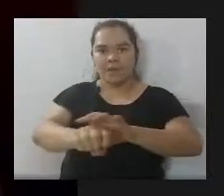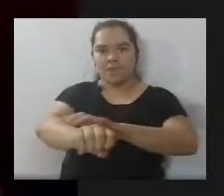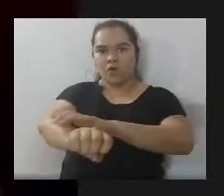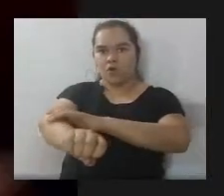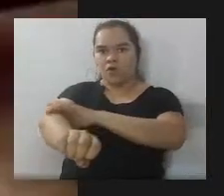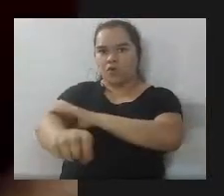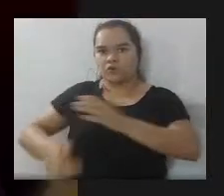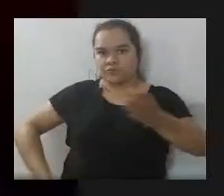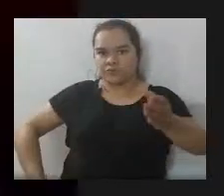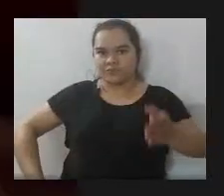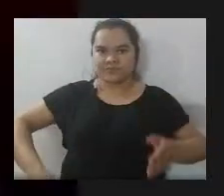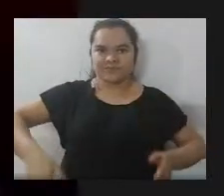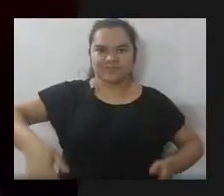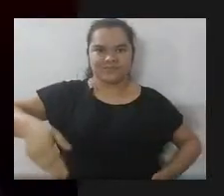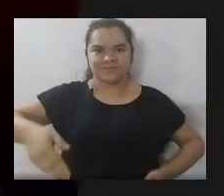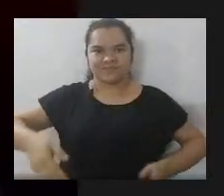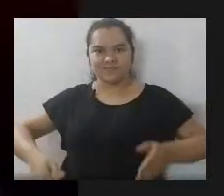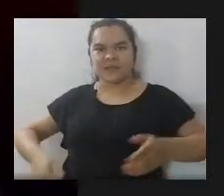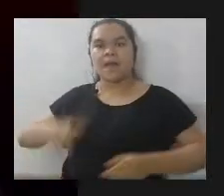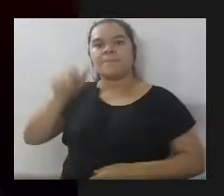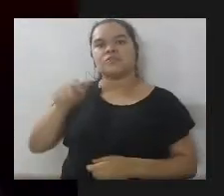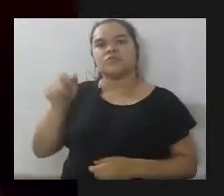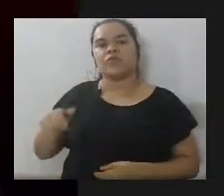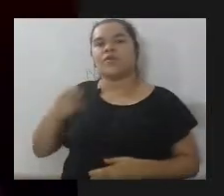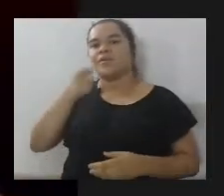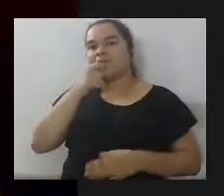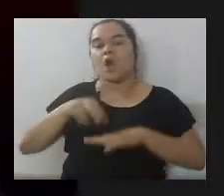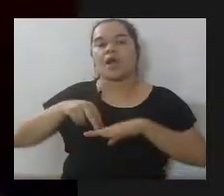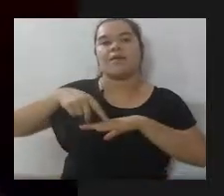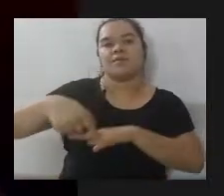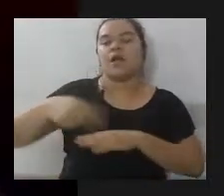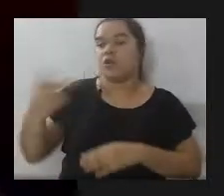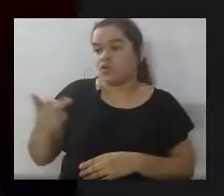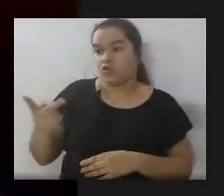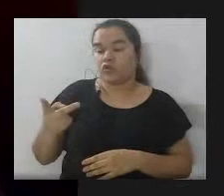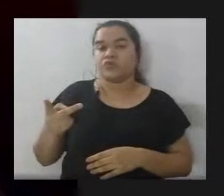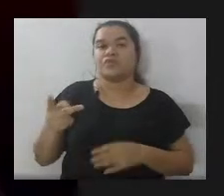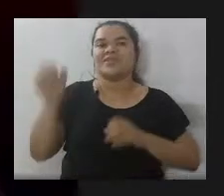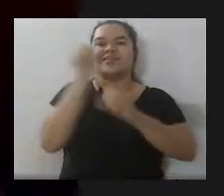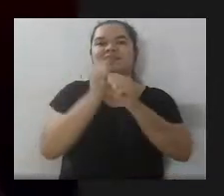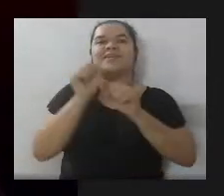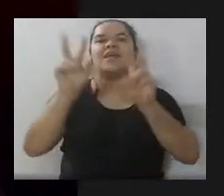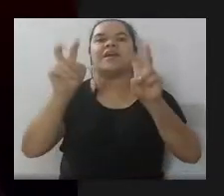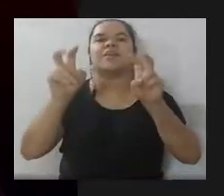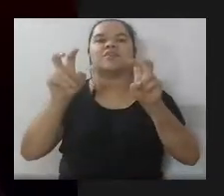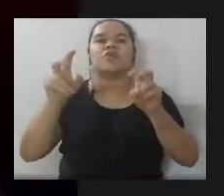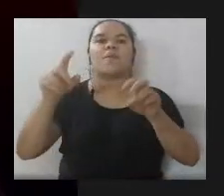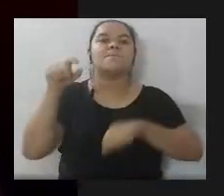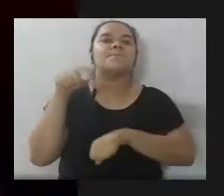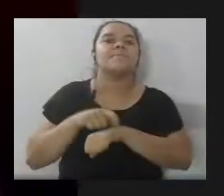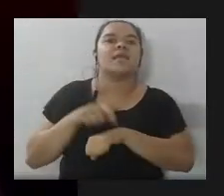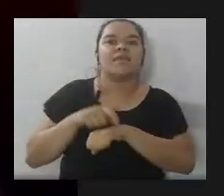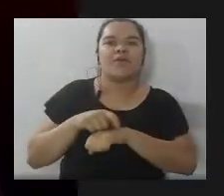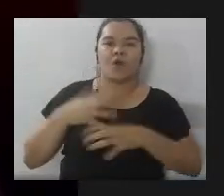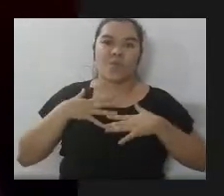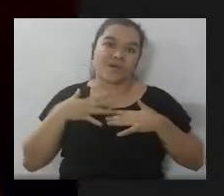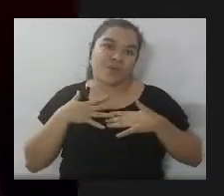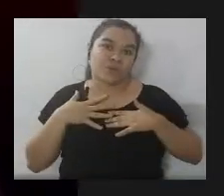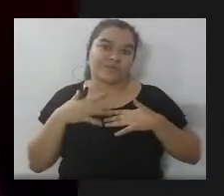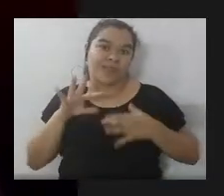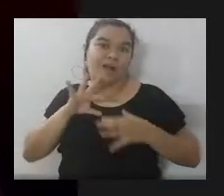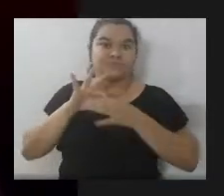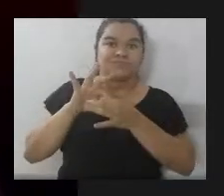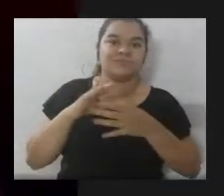ayudar a... Los dos están relacionados con ingeniería biomédica porque me tocó a mí ser el director,